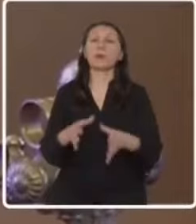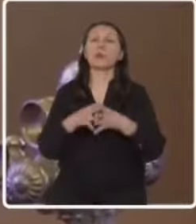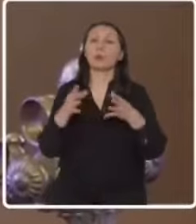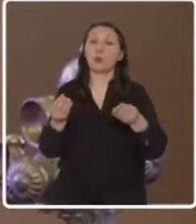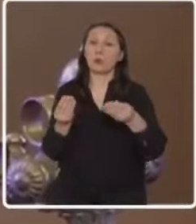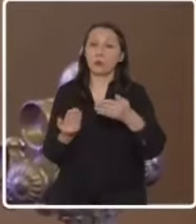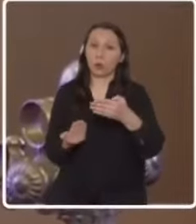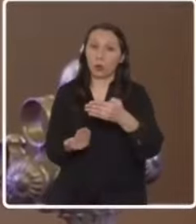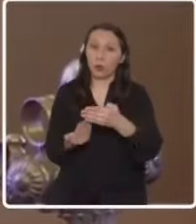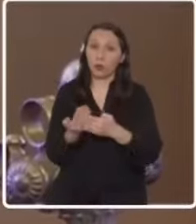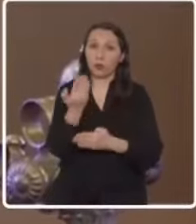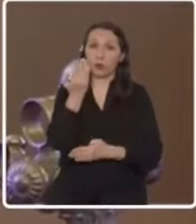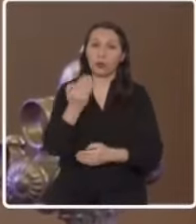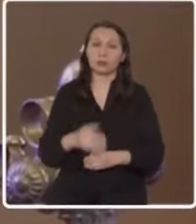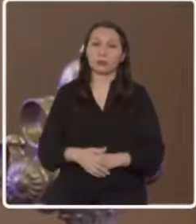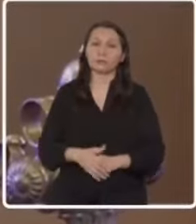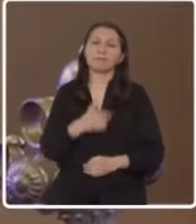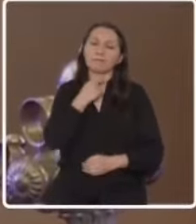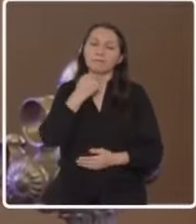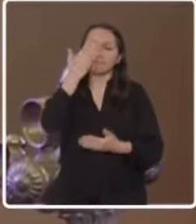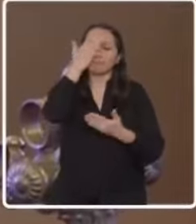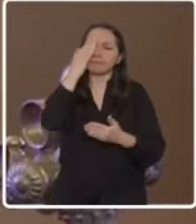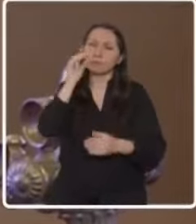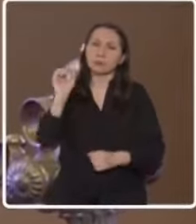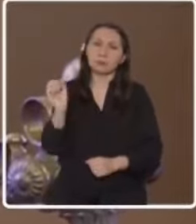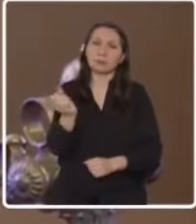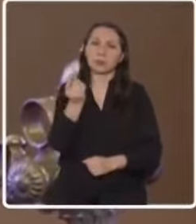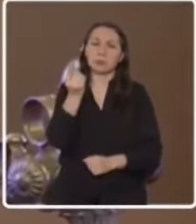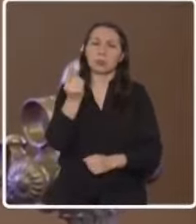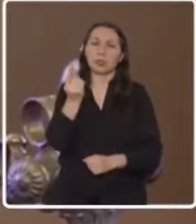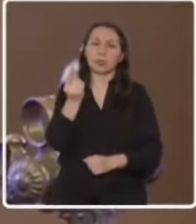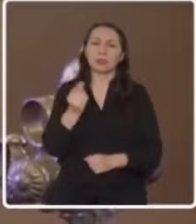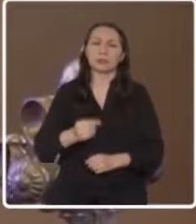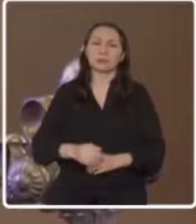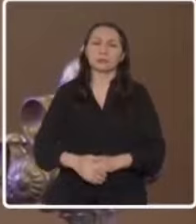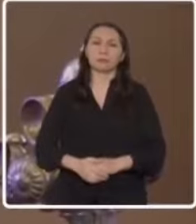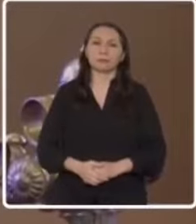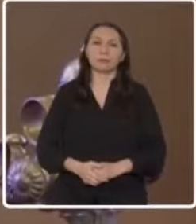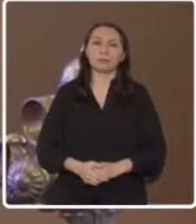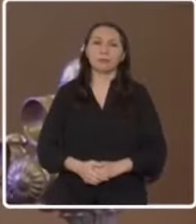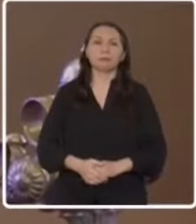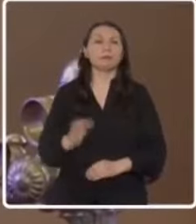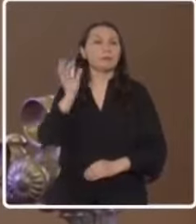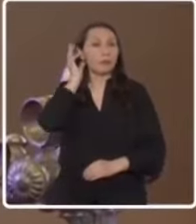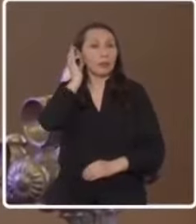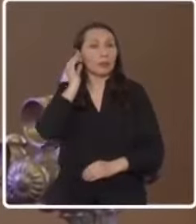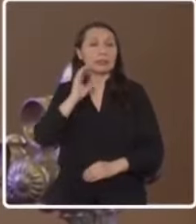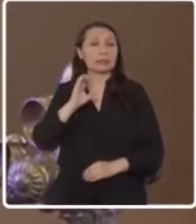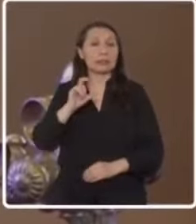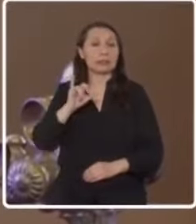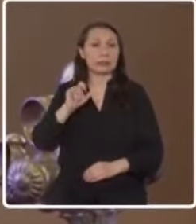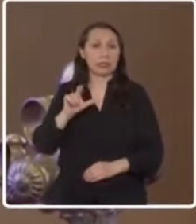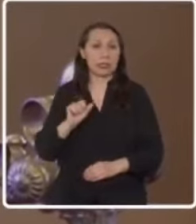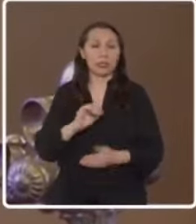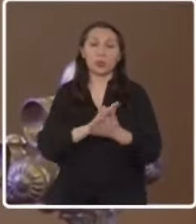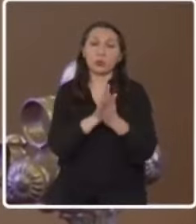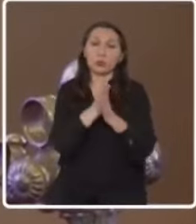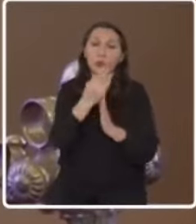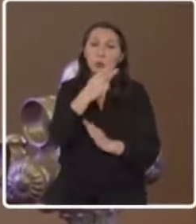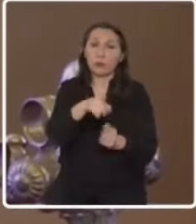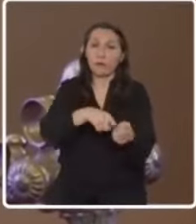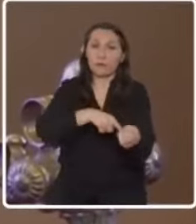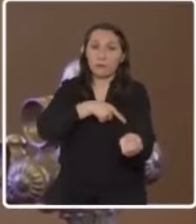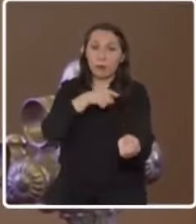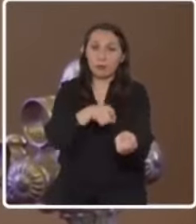Muy buenos días. Quiero saludar en primer lugar a doña Cecilia, a toda su